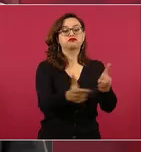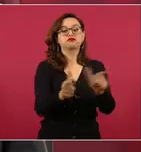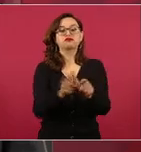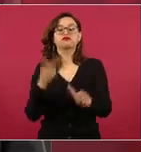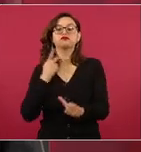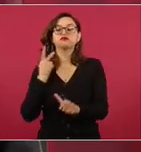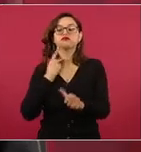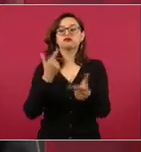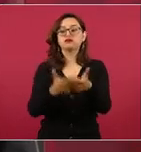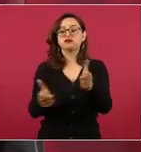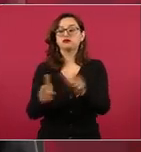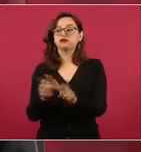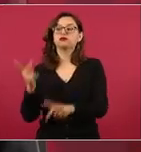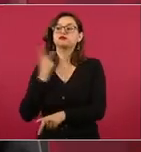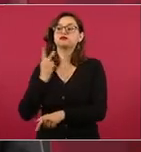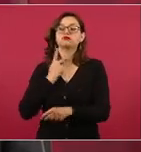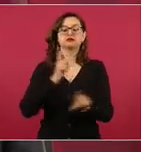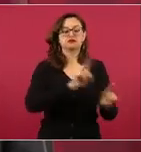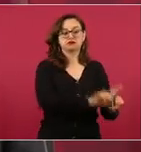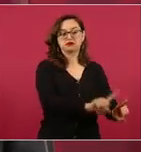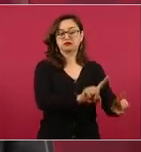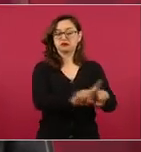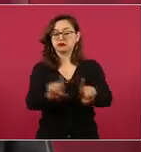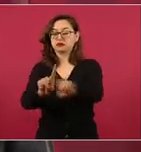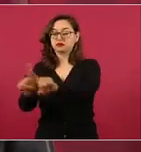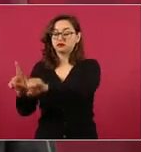lo vamos a seguir